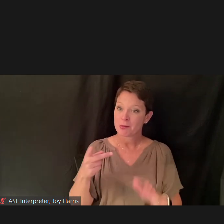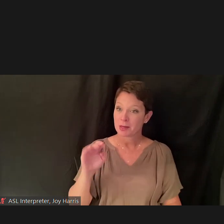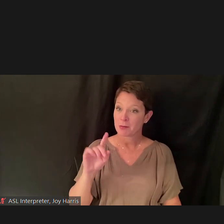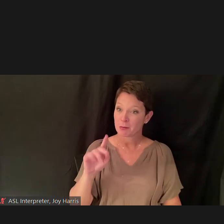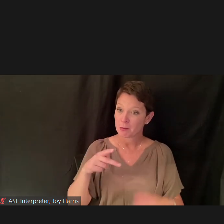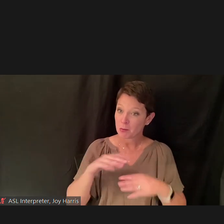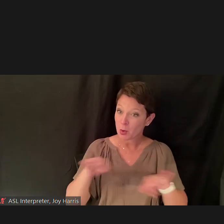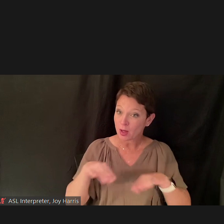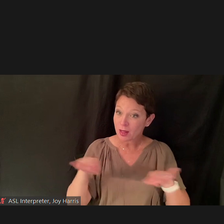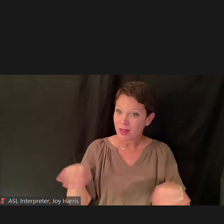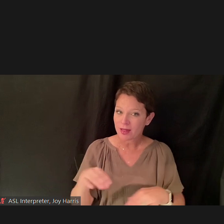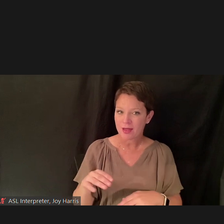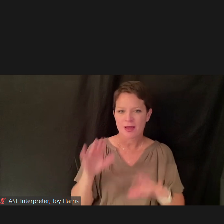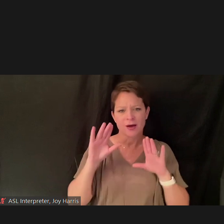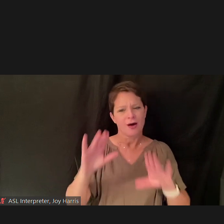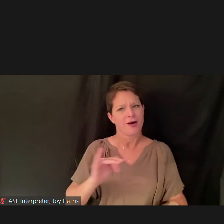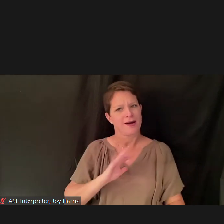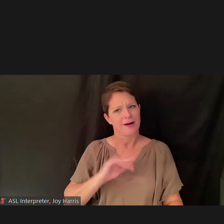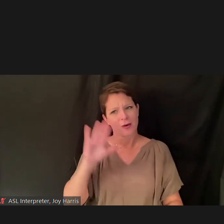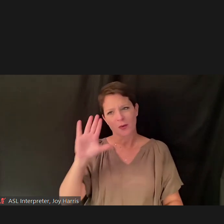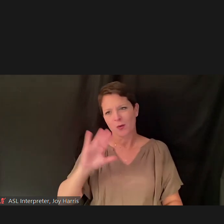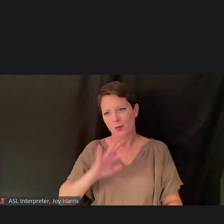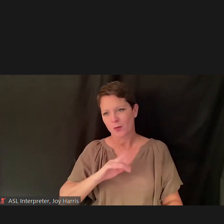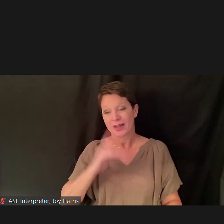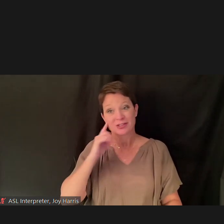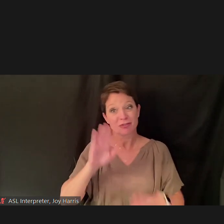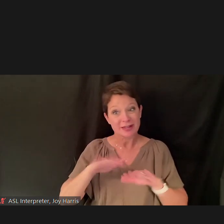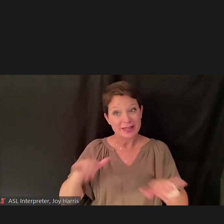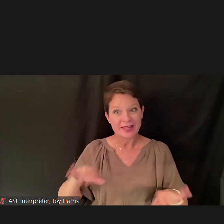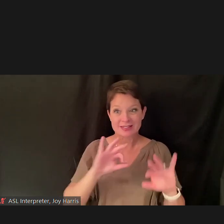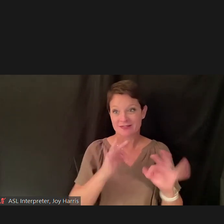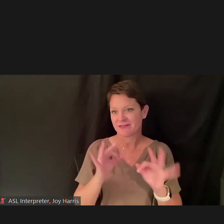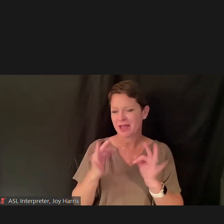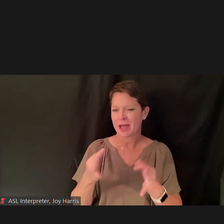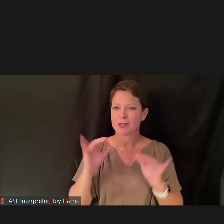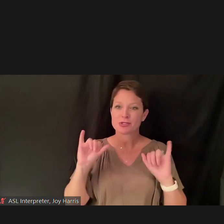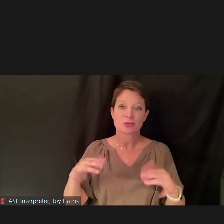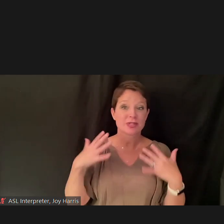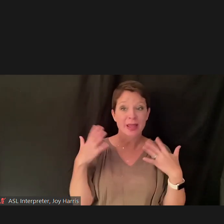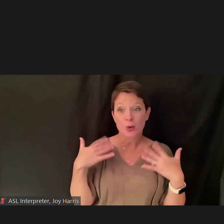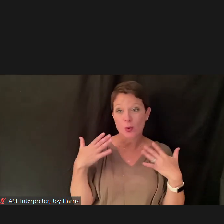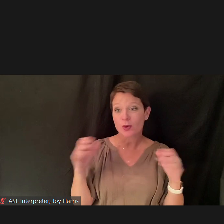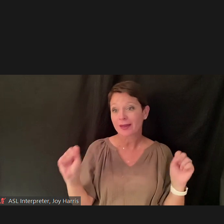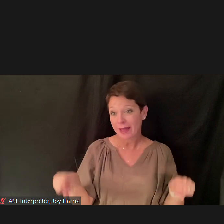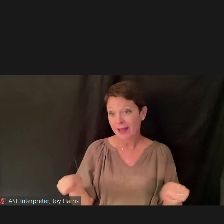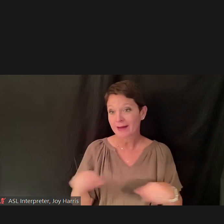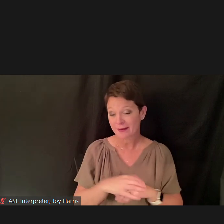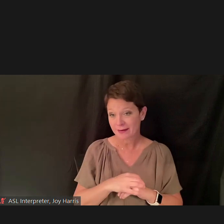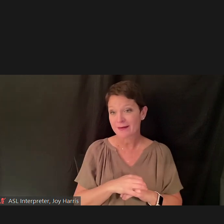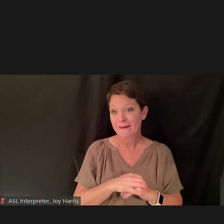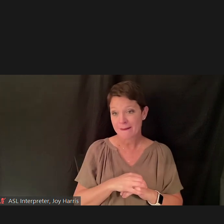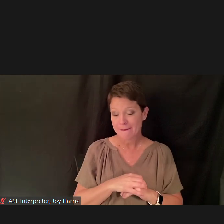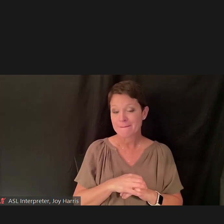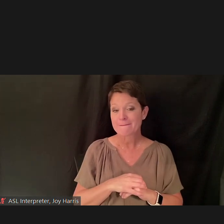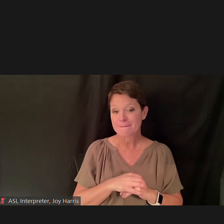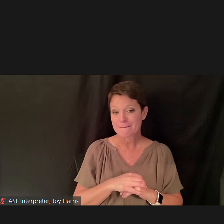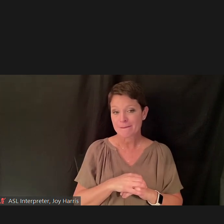recuperar. Luego, piletas o piscinas públicas es un lugar ideal para